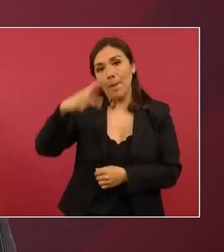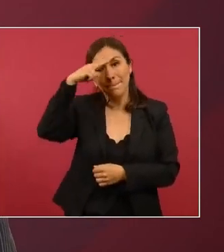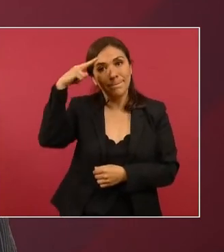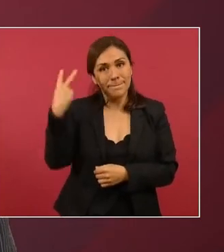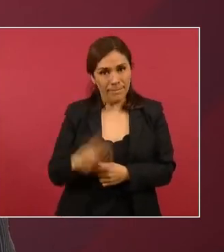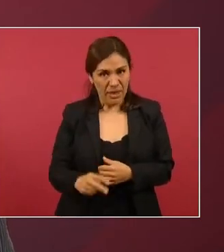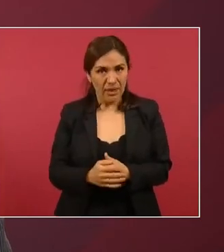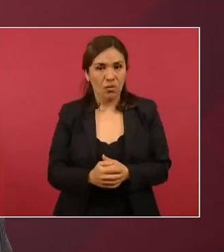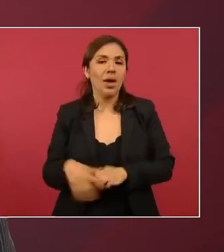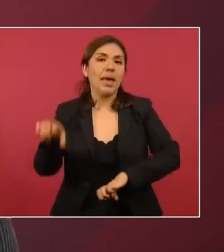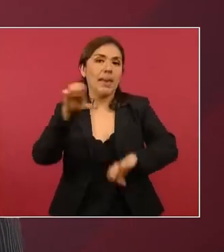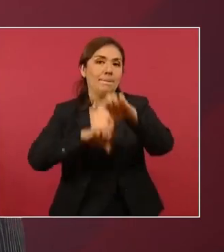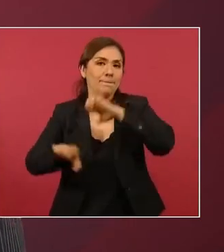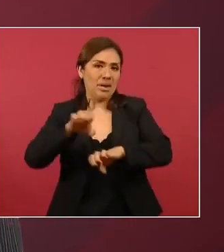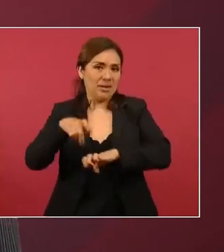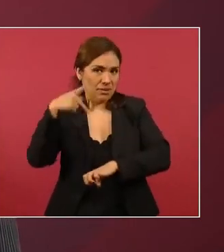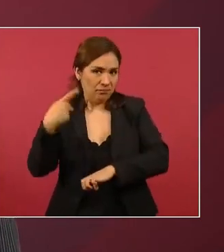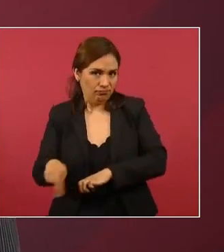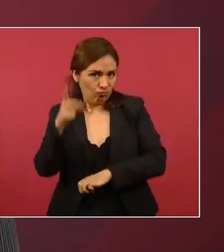la empresa,